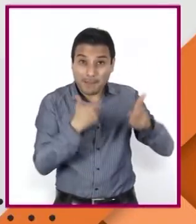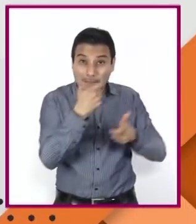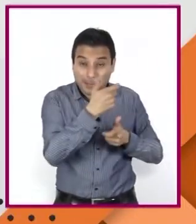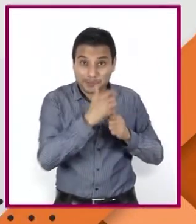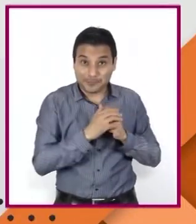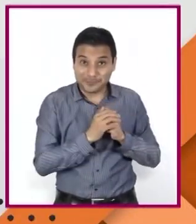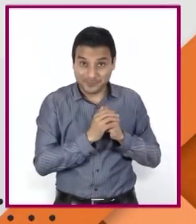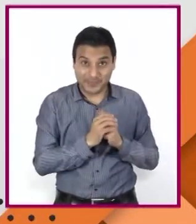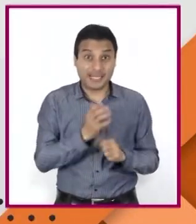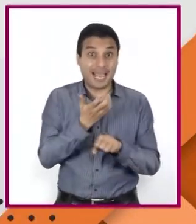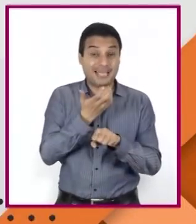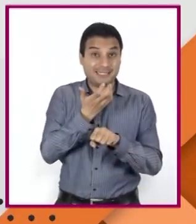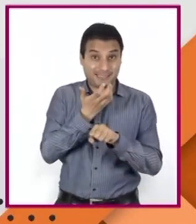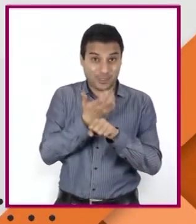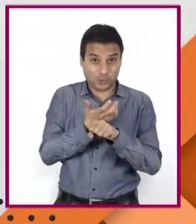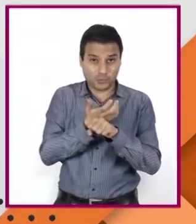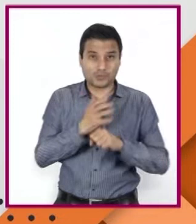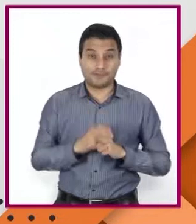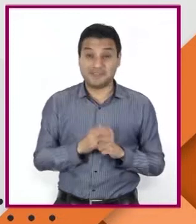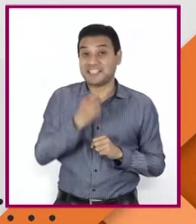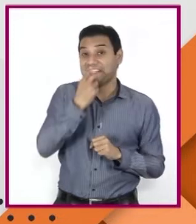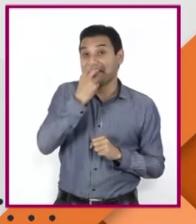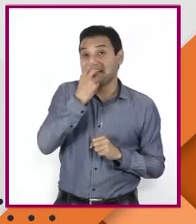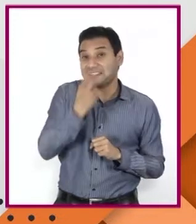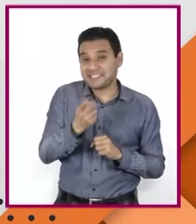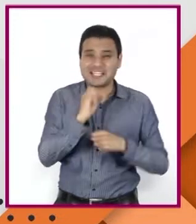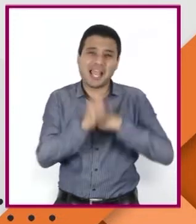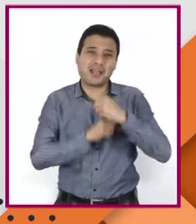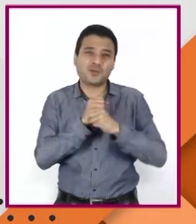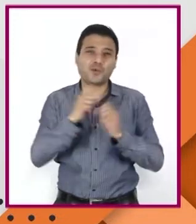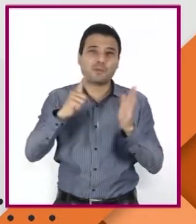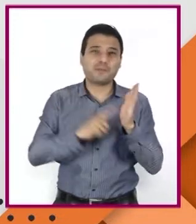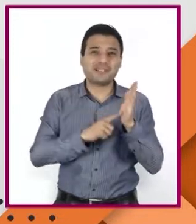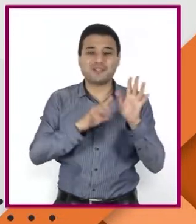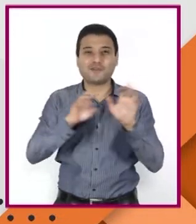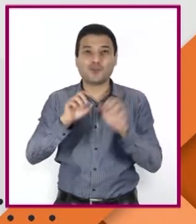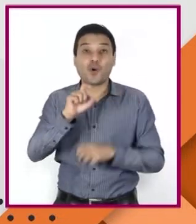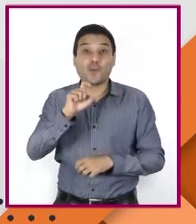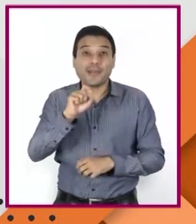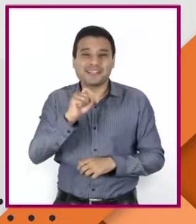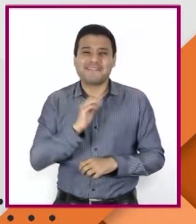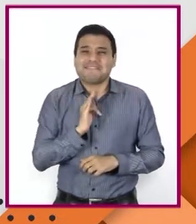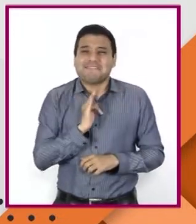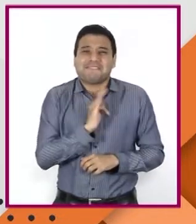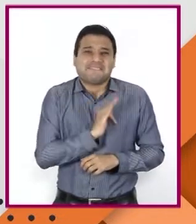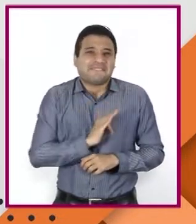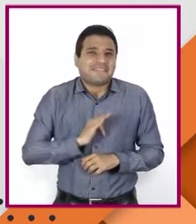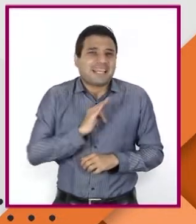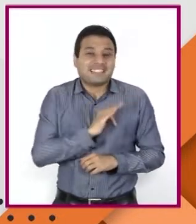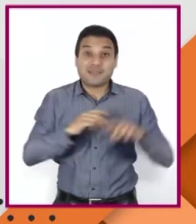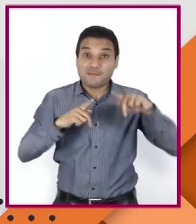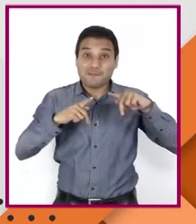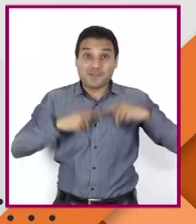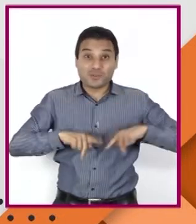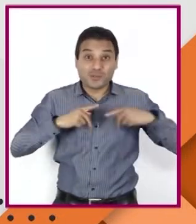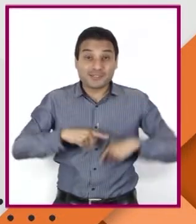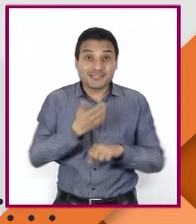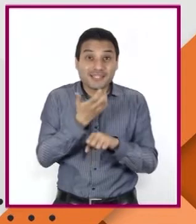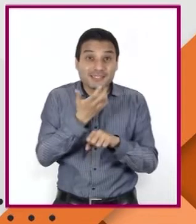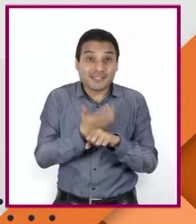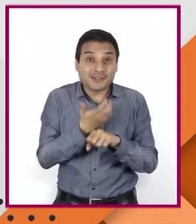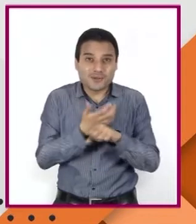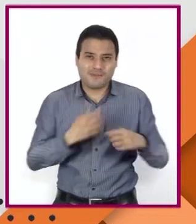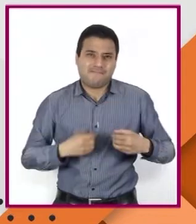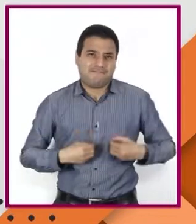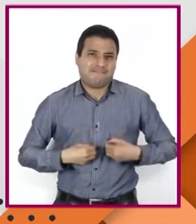esta nación se vivían los llamados felices años 20, una década en la que el sueño americano se tradujo en un estilo de